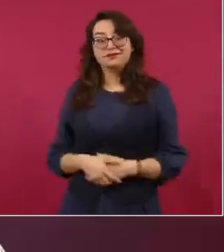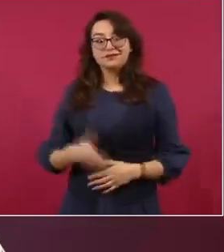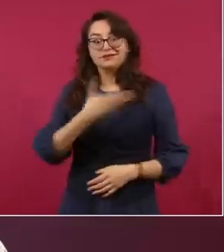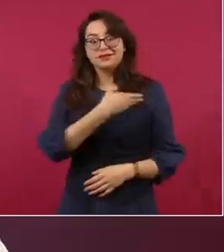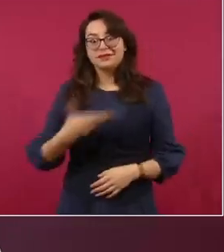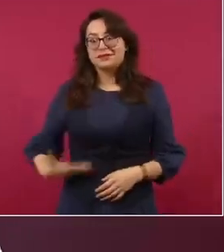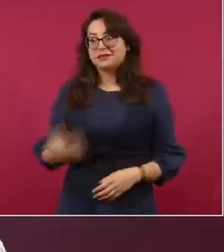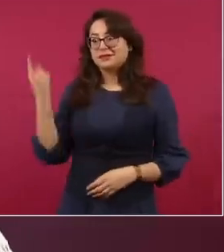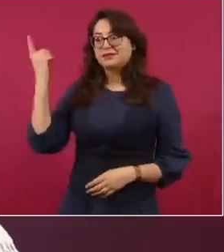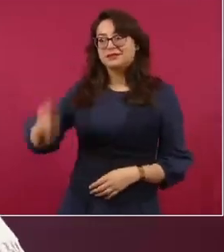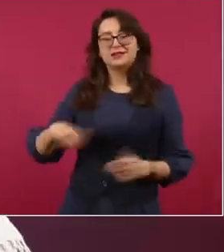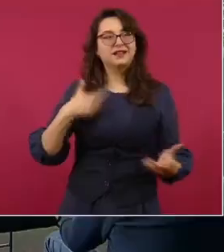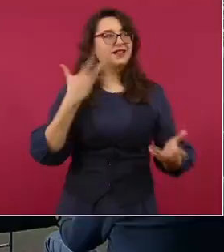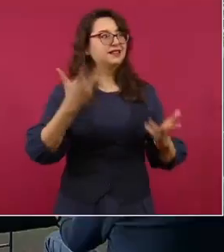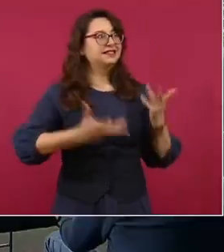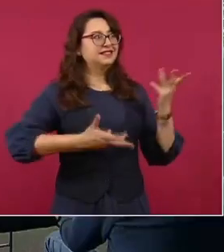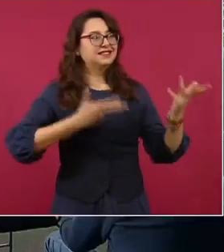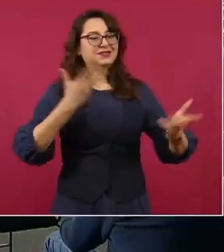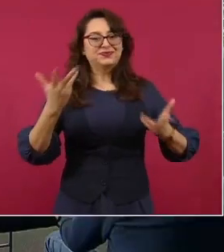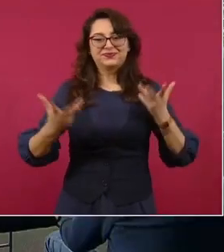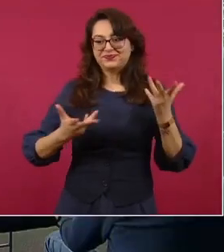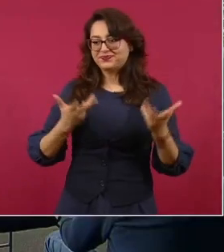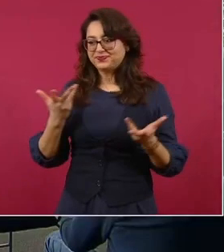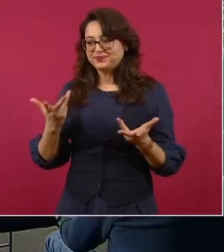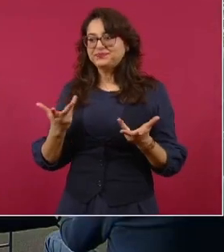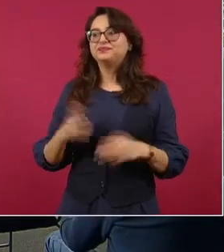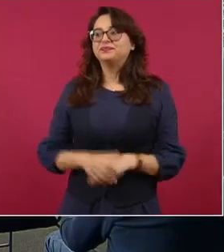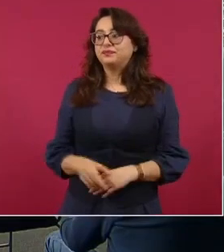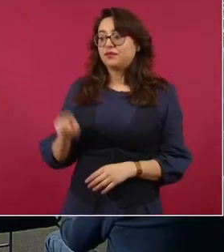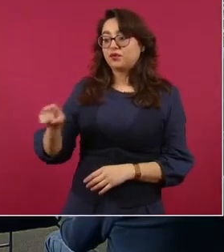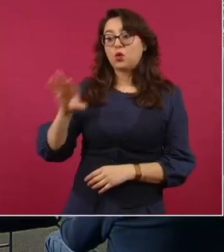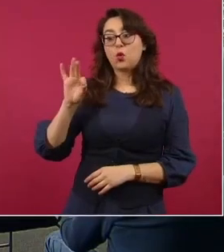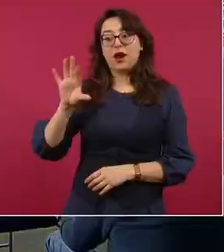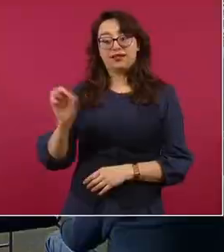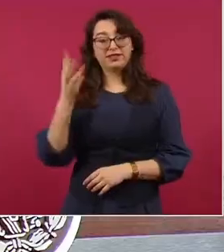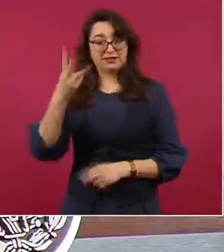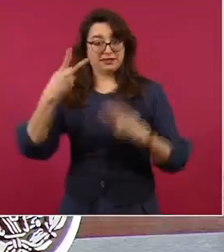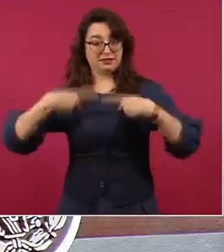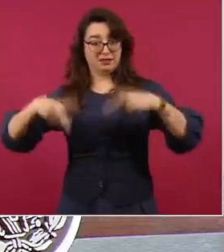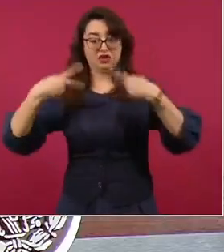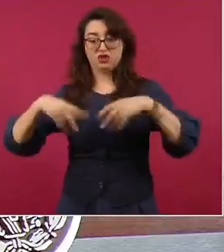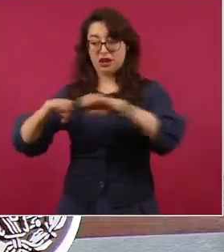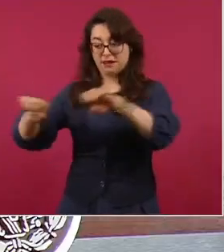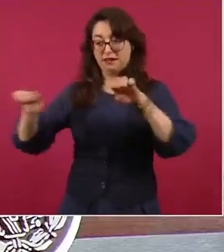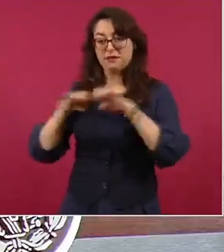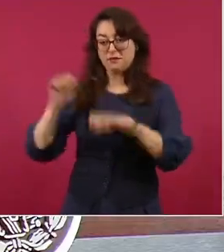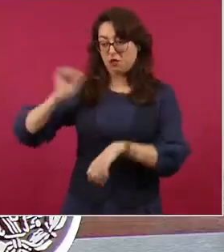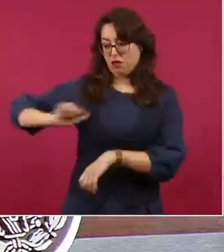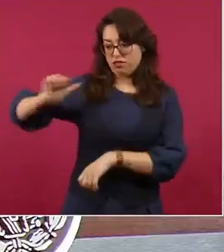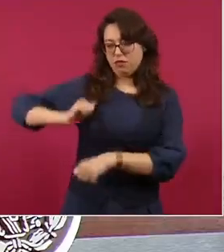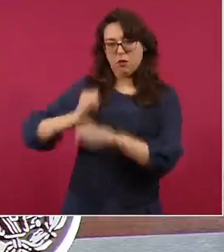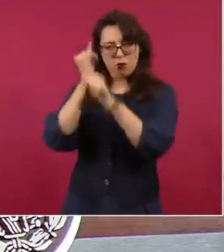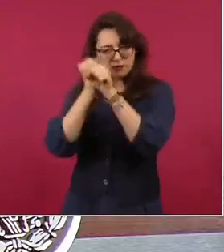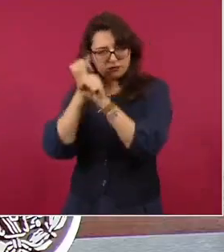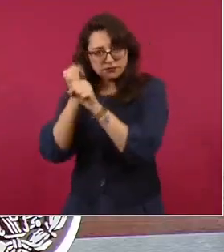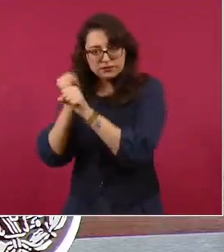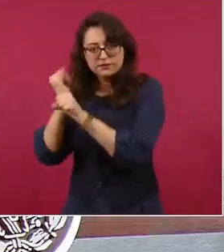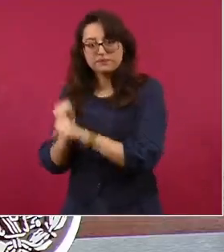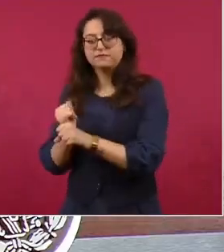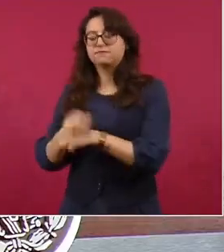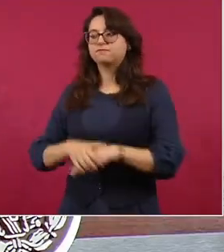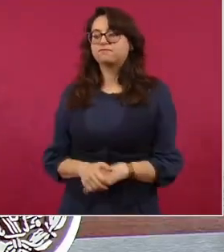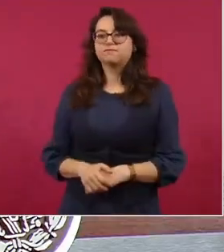estrategia rápida, atrevida, diría yo, se armó en 2 días una